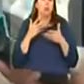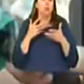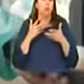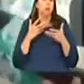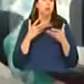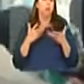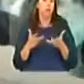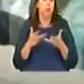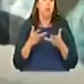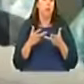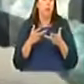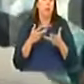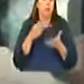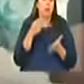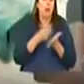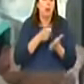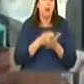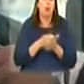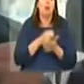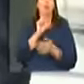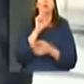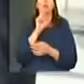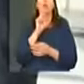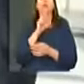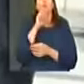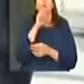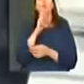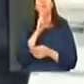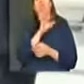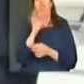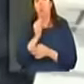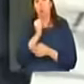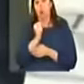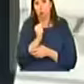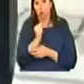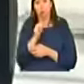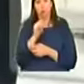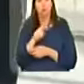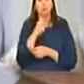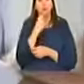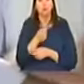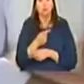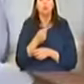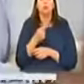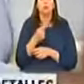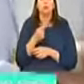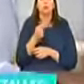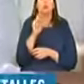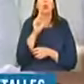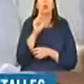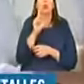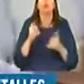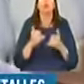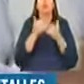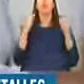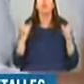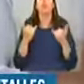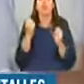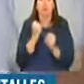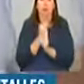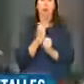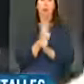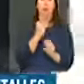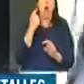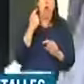contraprestación de 12.500 pesos. La contrapartida de quienes reciban esta prestación serán 12 días de trabajo al mes en tareas que